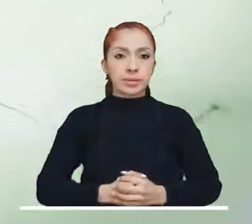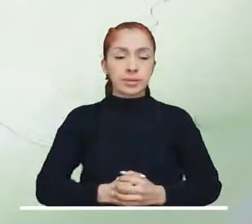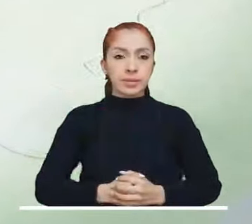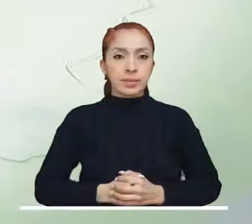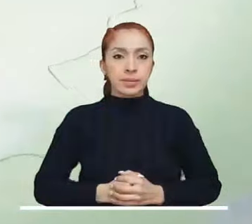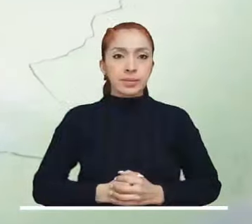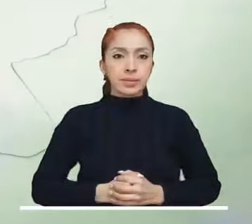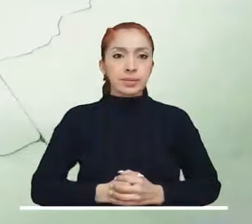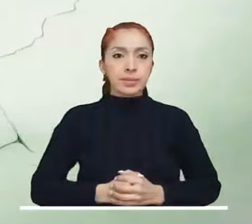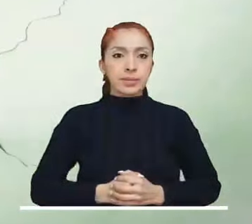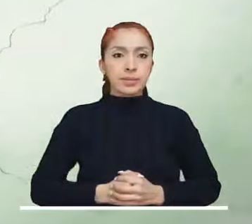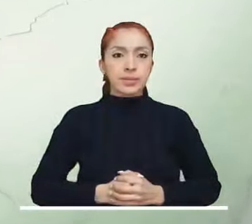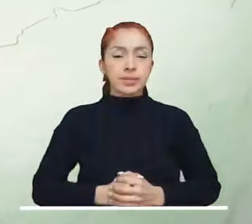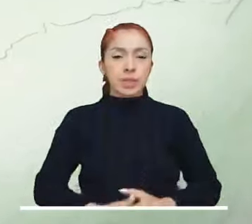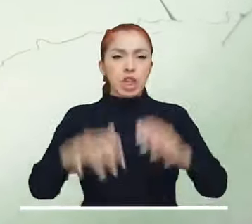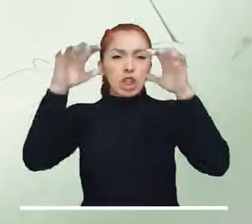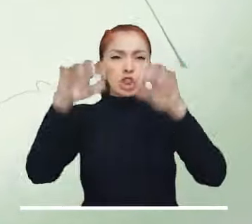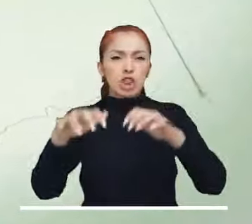Cauca.